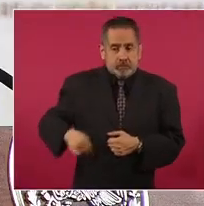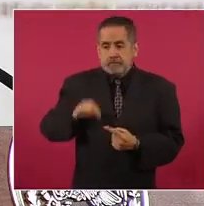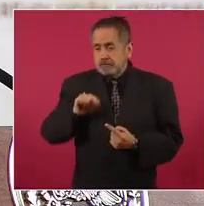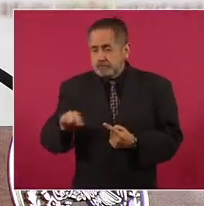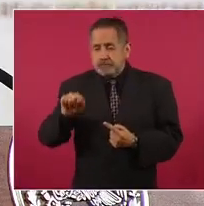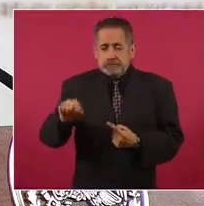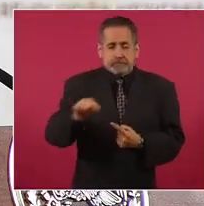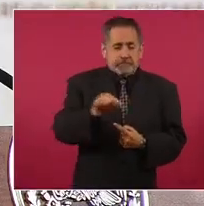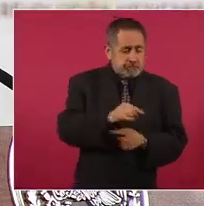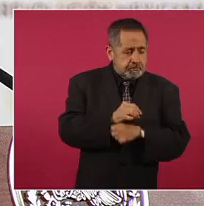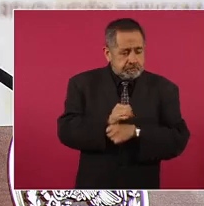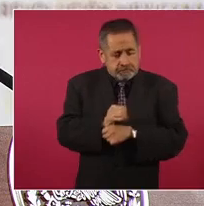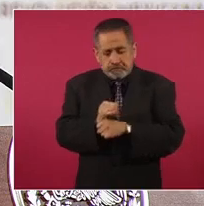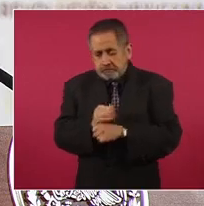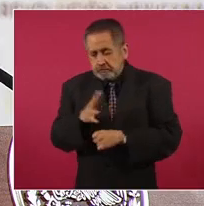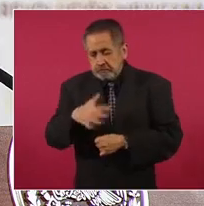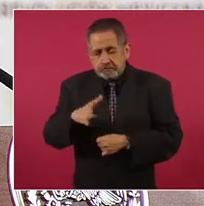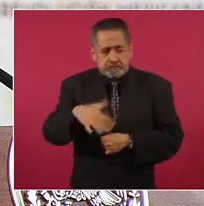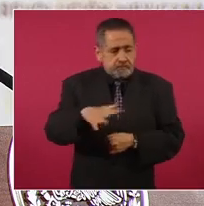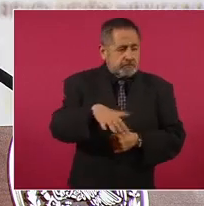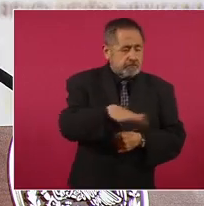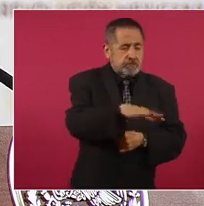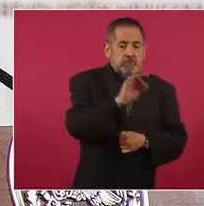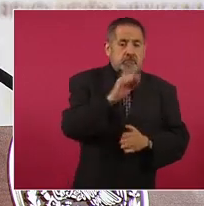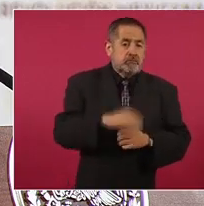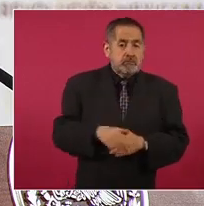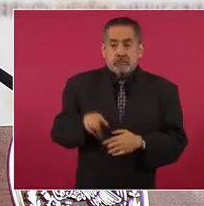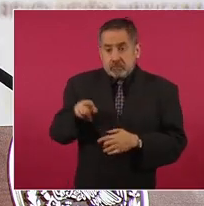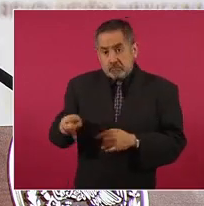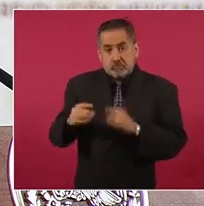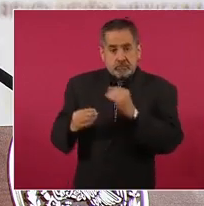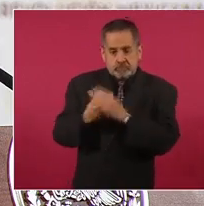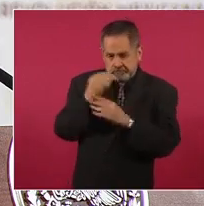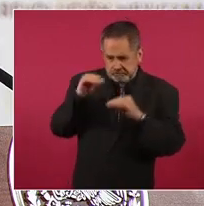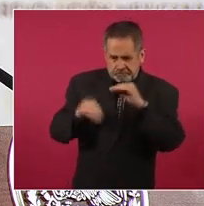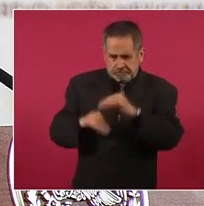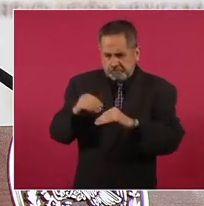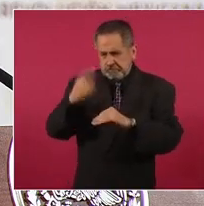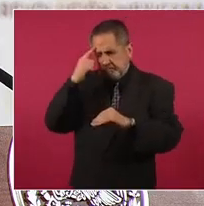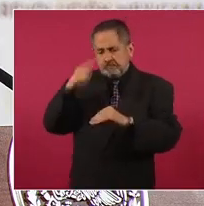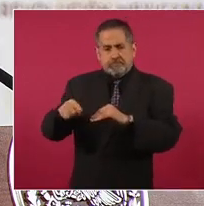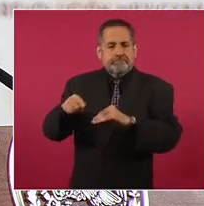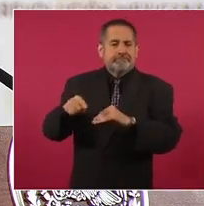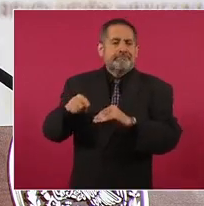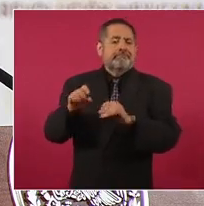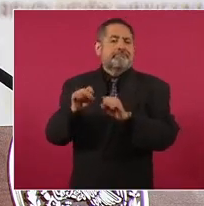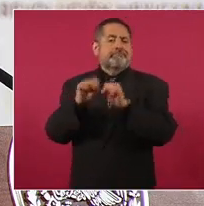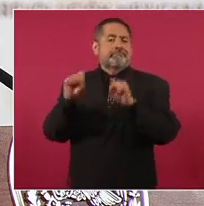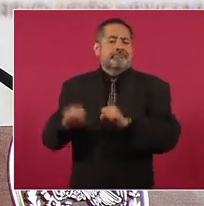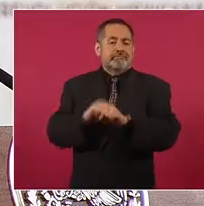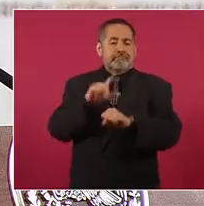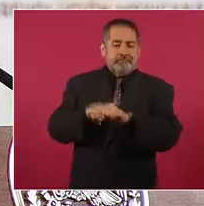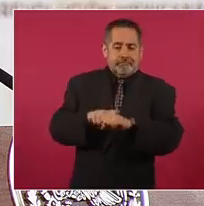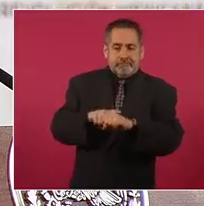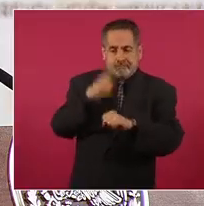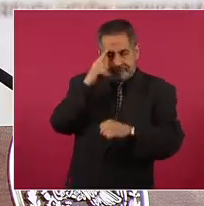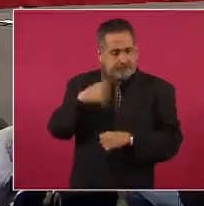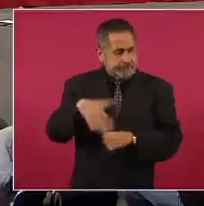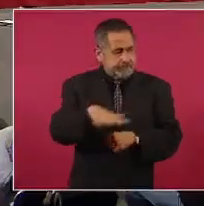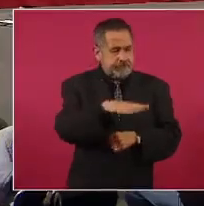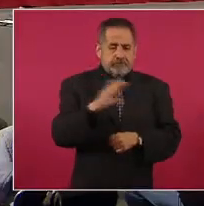ello, se han desarrollado los nuevos instrumentos para fortalecer al Sistema Nacional y a la Comisión Nacional de